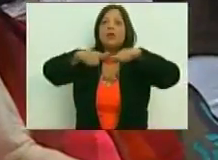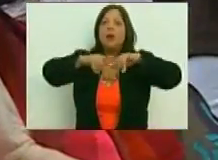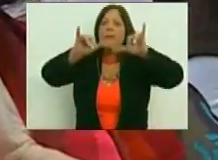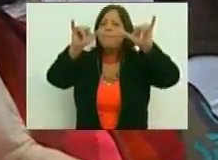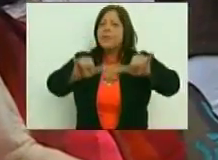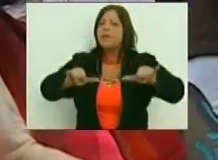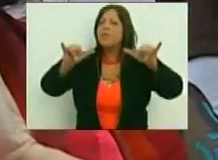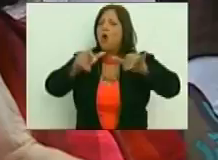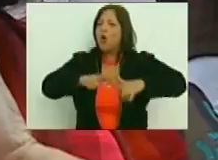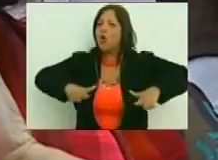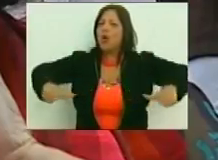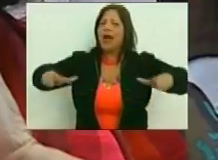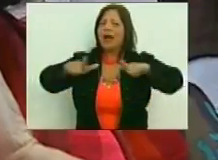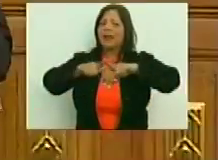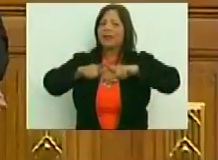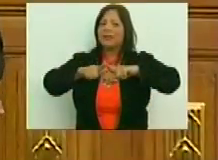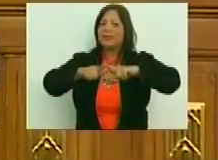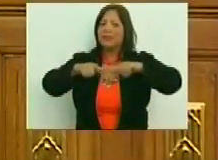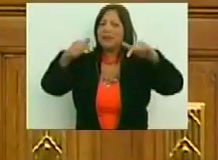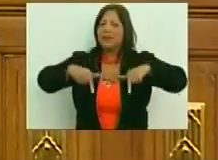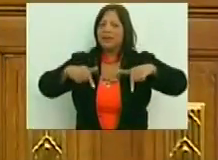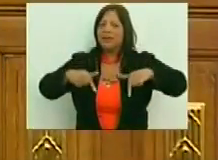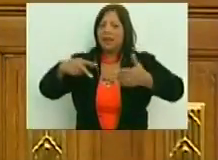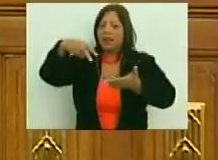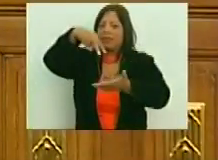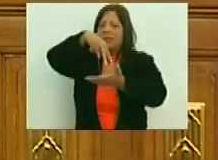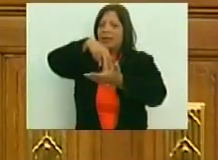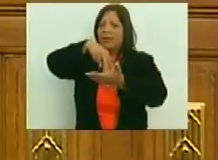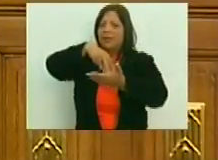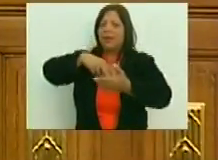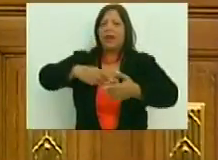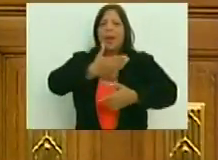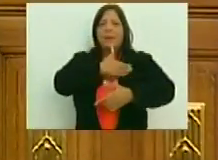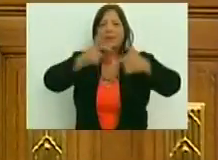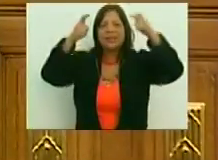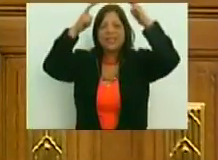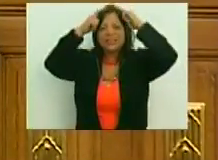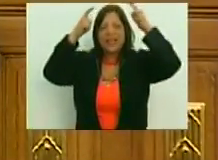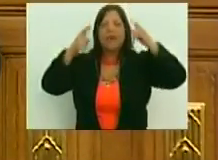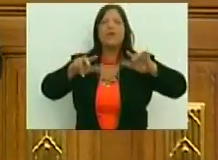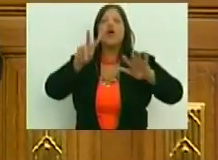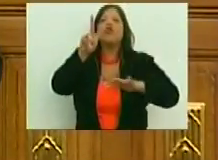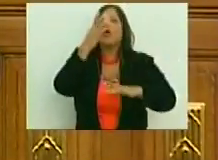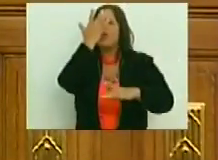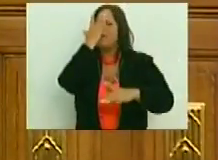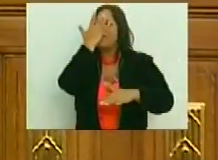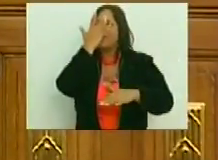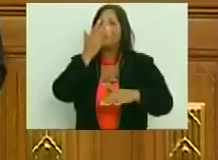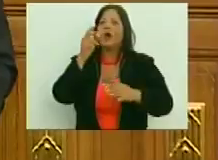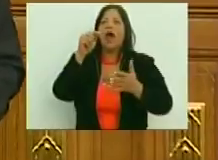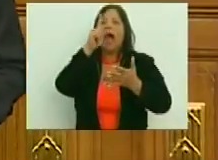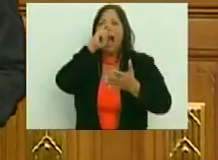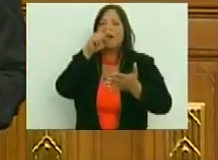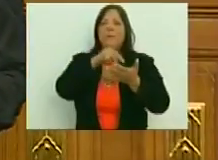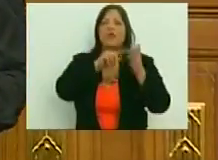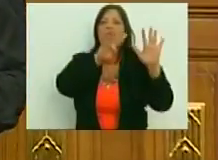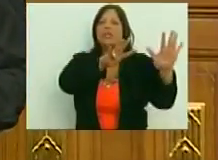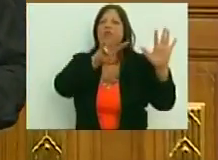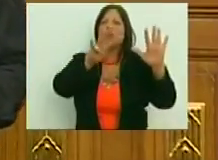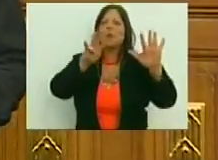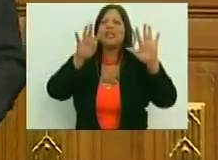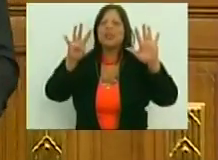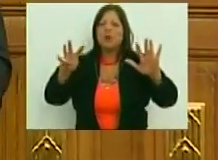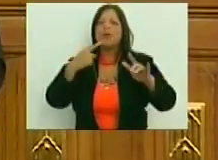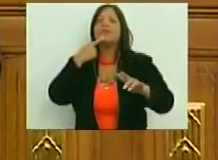hemiciclo, seguramente en esta misma tarima, el comandante Hugo Chávez, el 2 de febrero del año